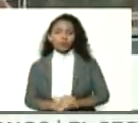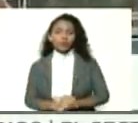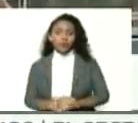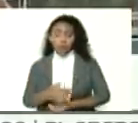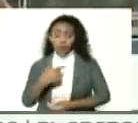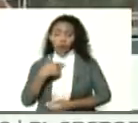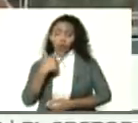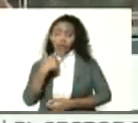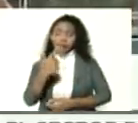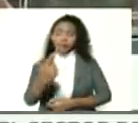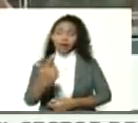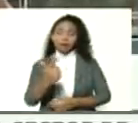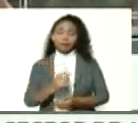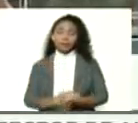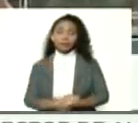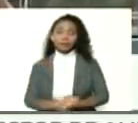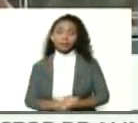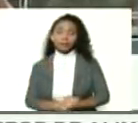decía,